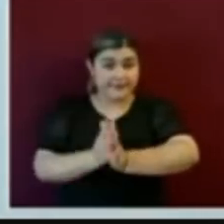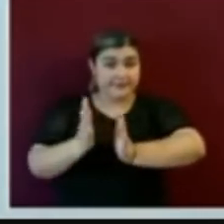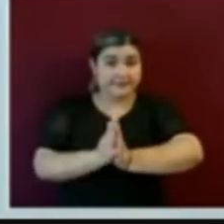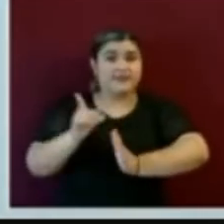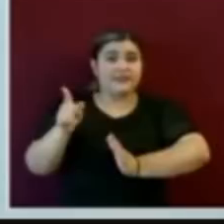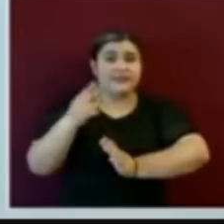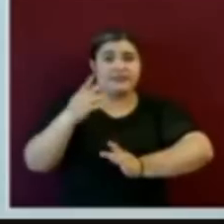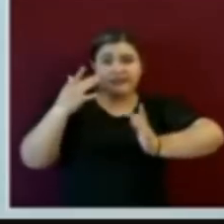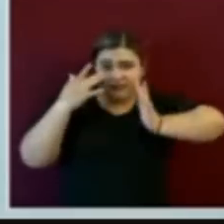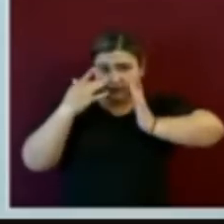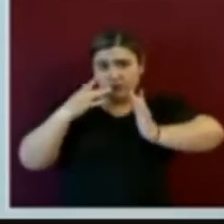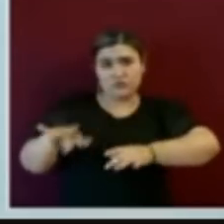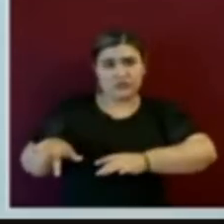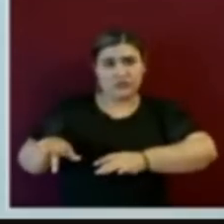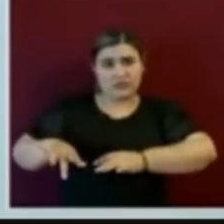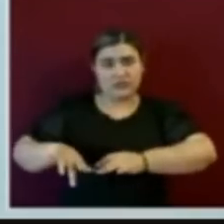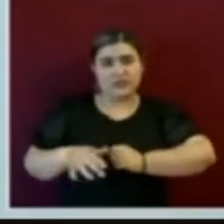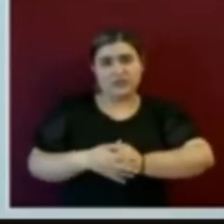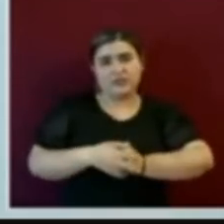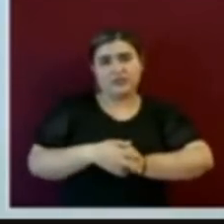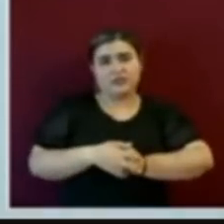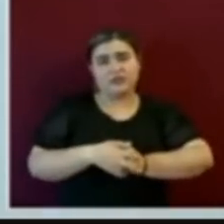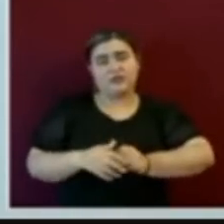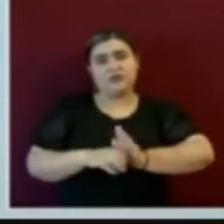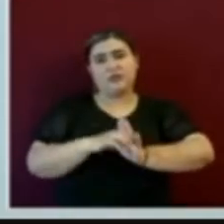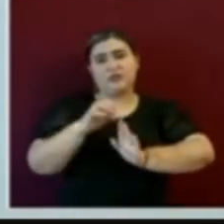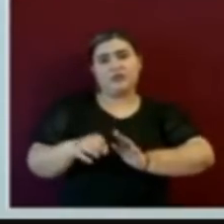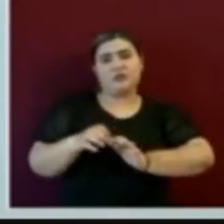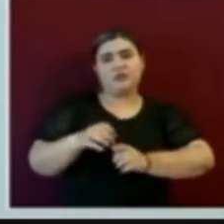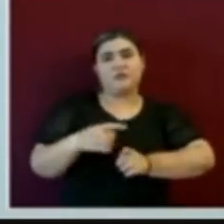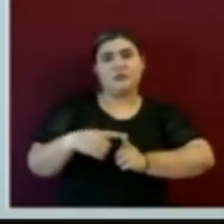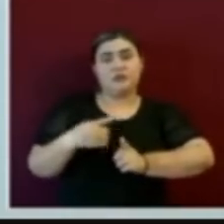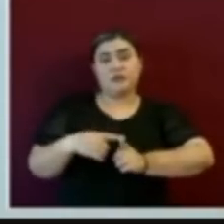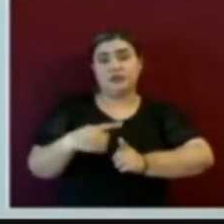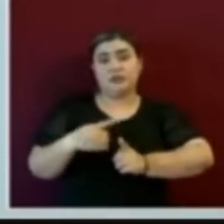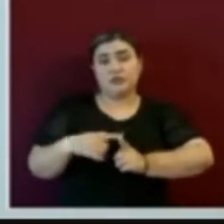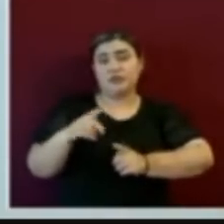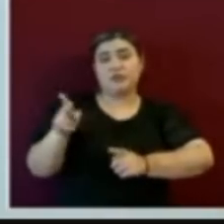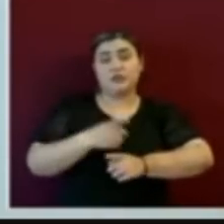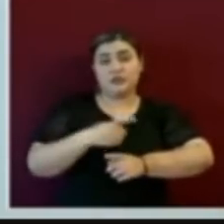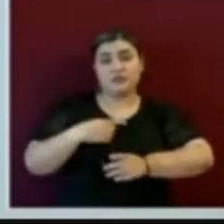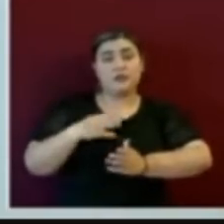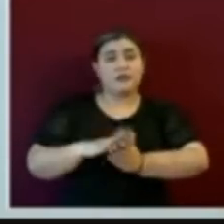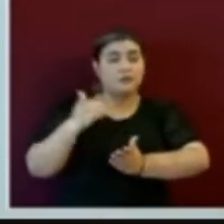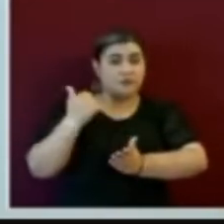renuncie. Y estamos proponiendo una fecha que estará sujeta a la aprobación de